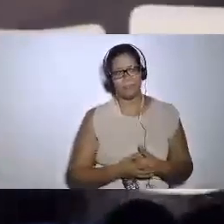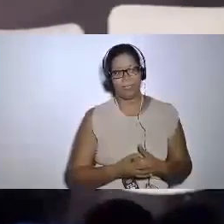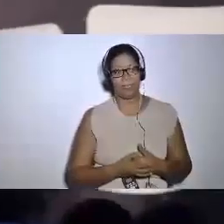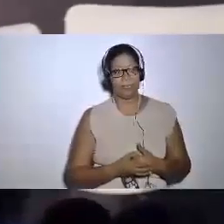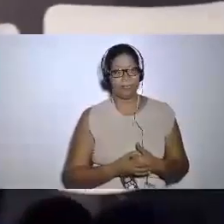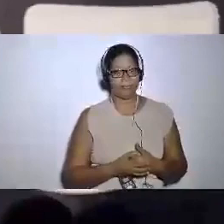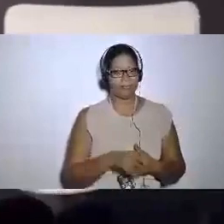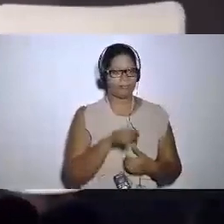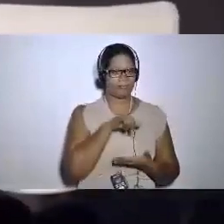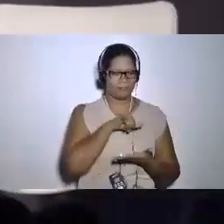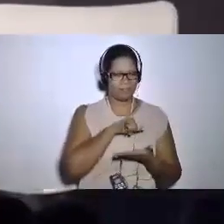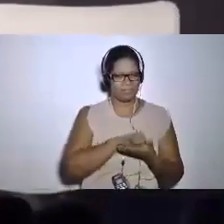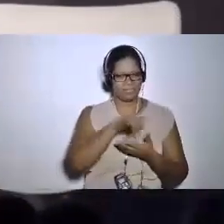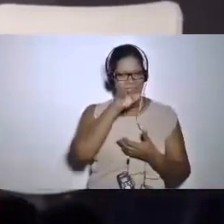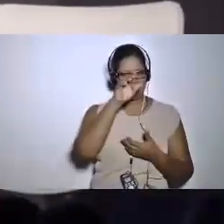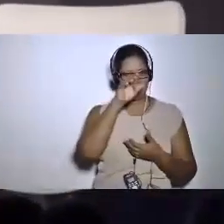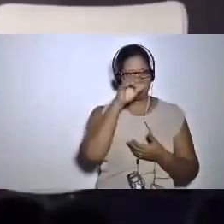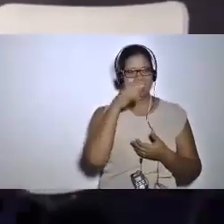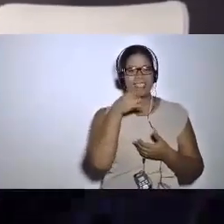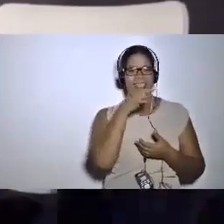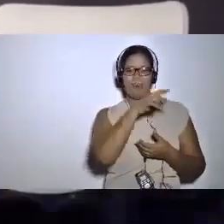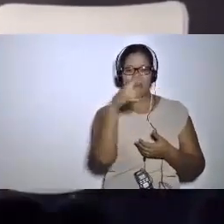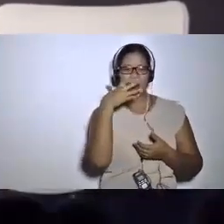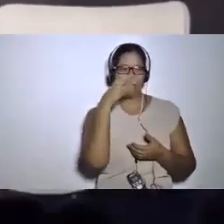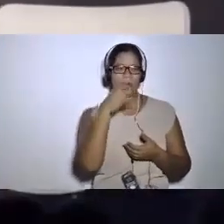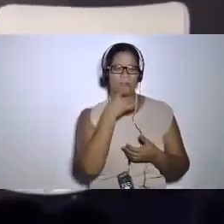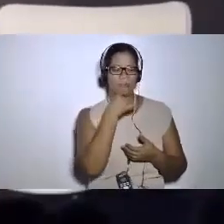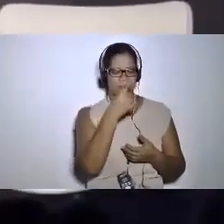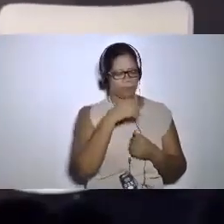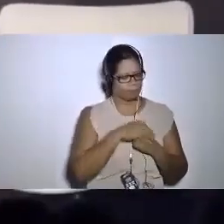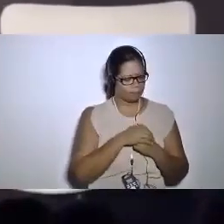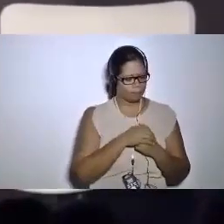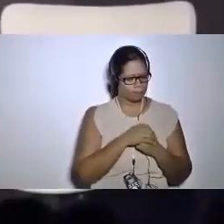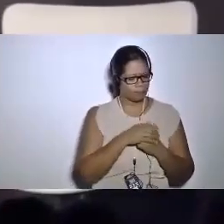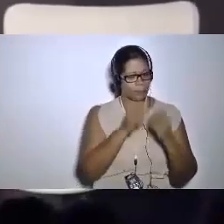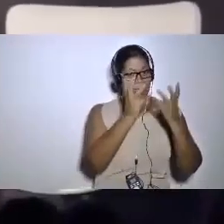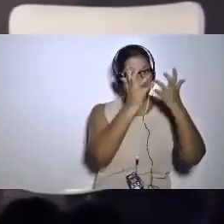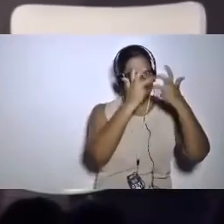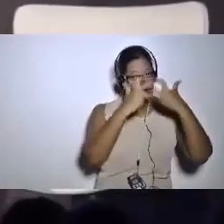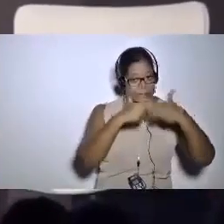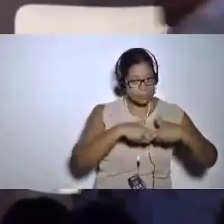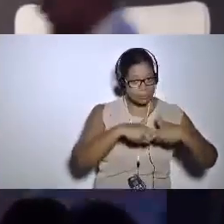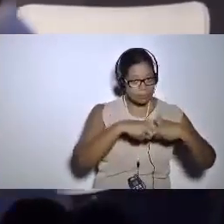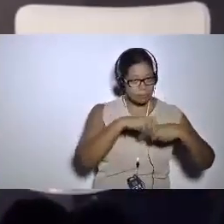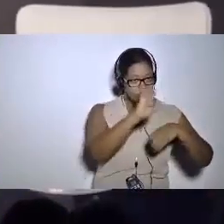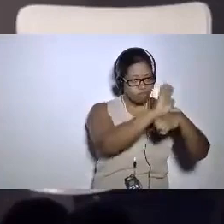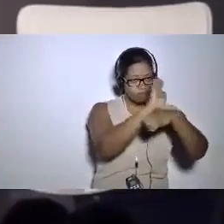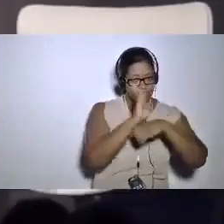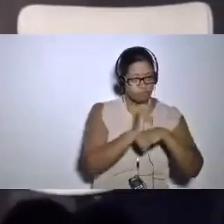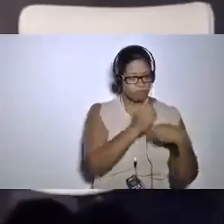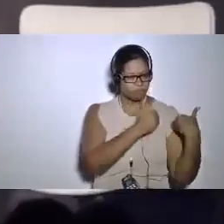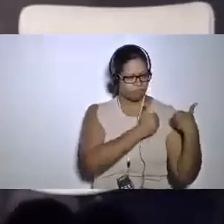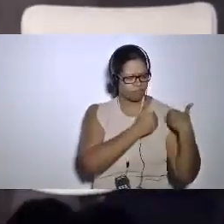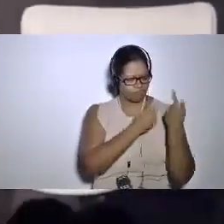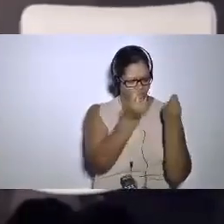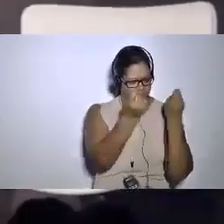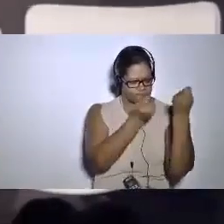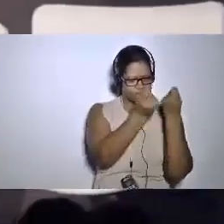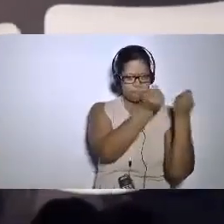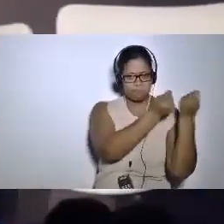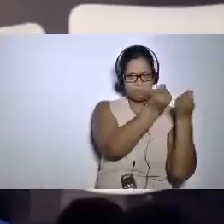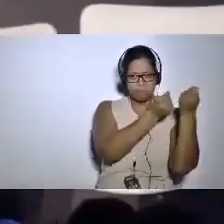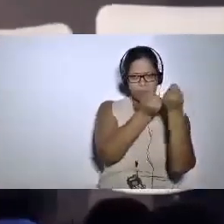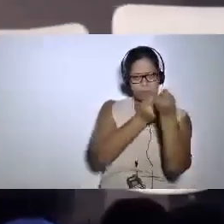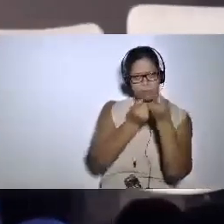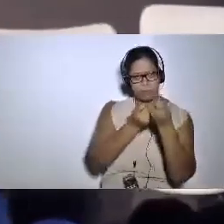accesibilidad. En su introducción, Quadratti dijo que el papel del regulador es forzar la inversión. Y generalmente, cuando